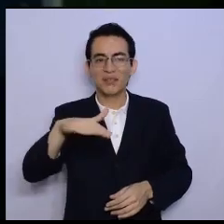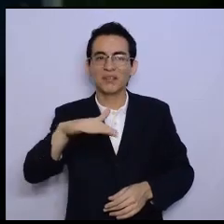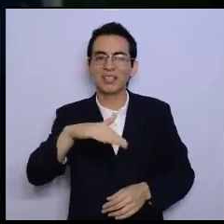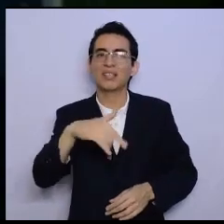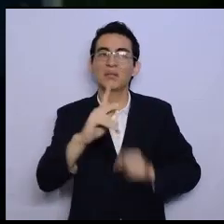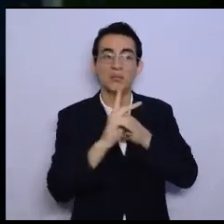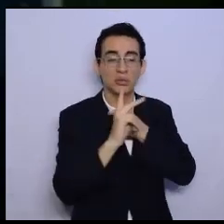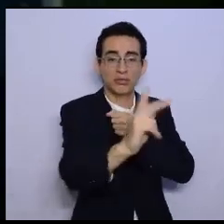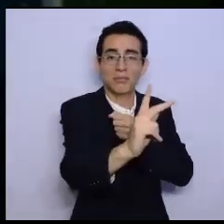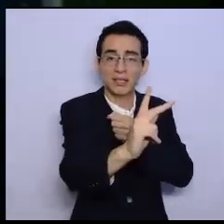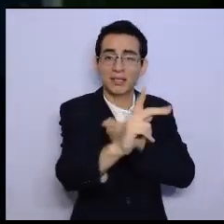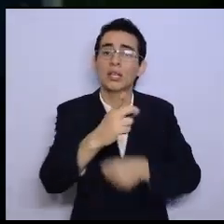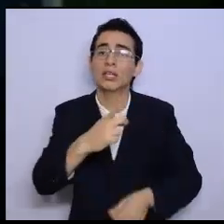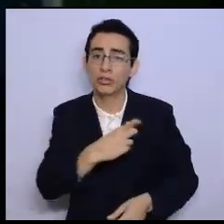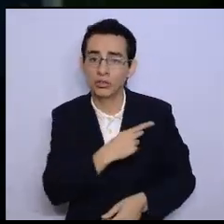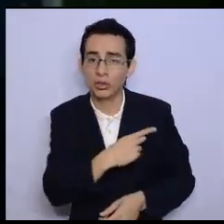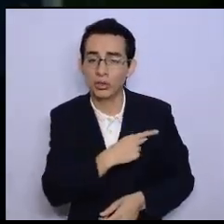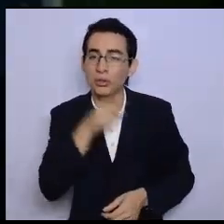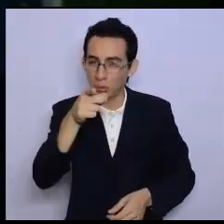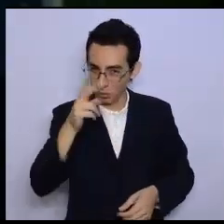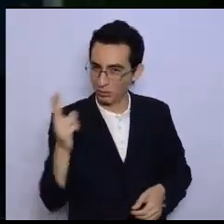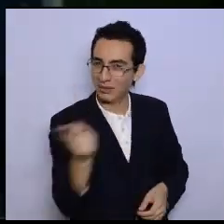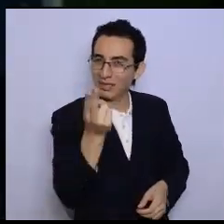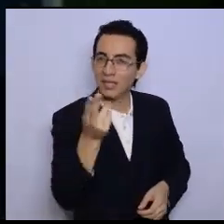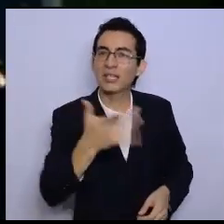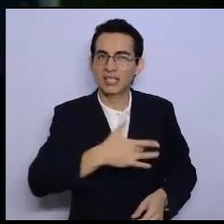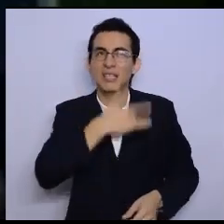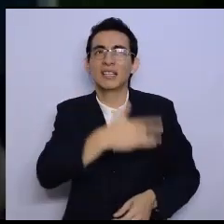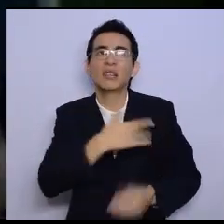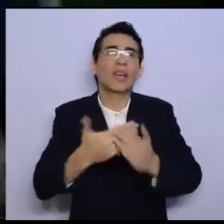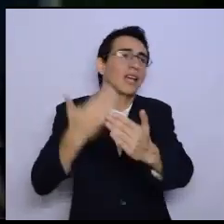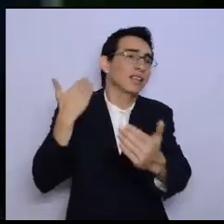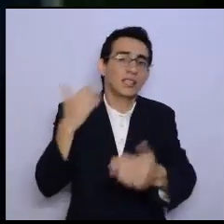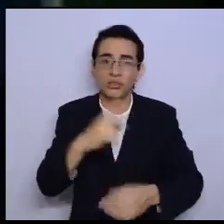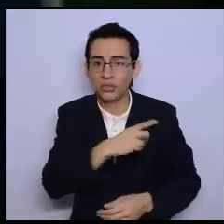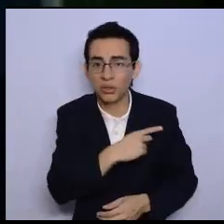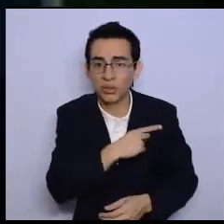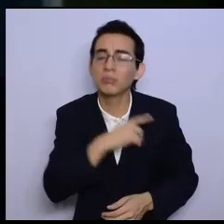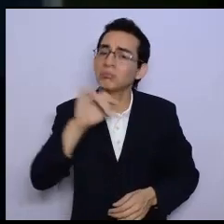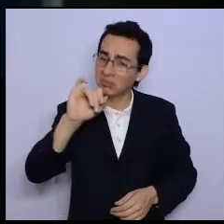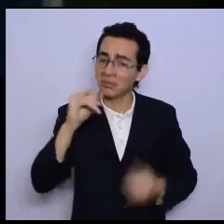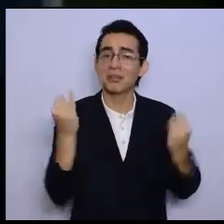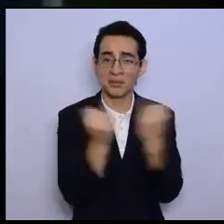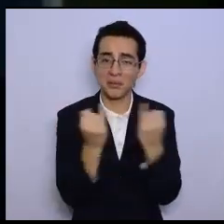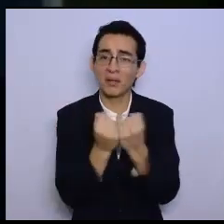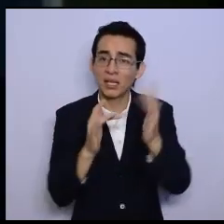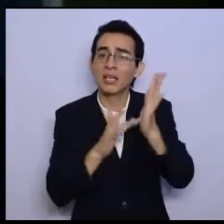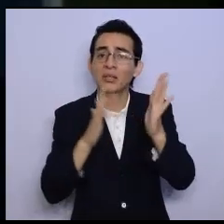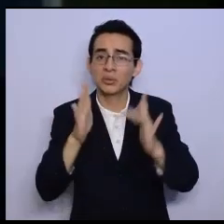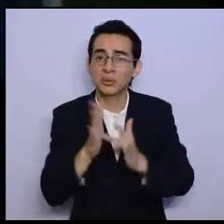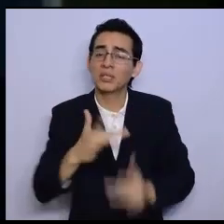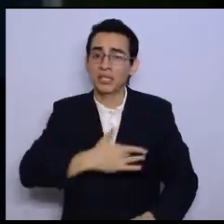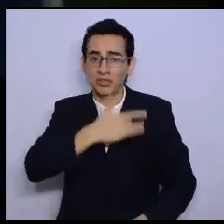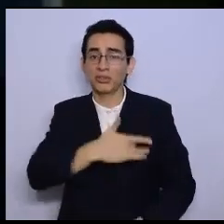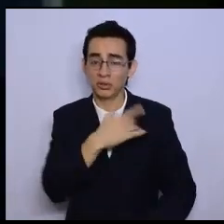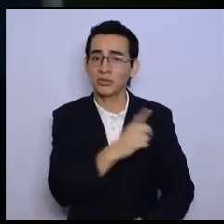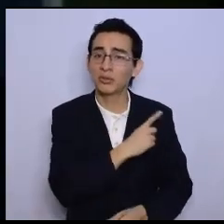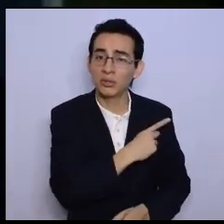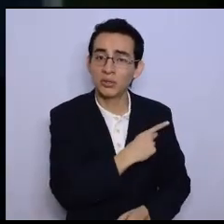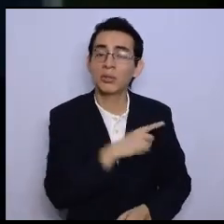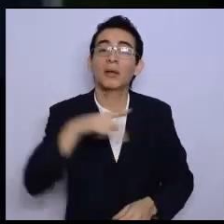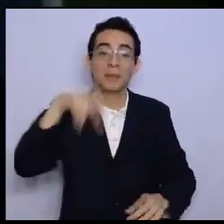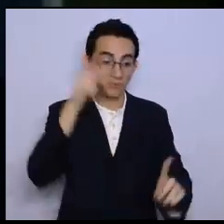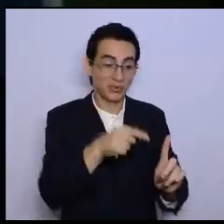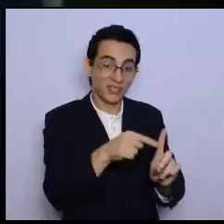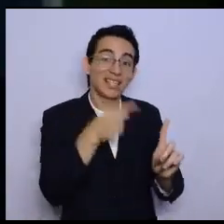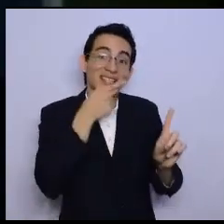Soledad. ¿Te has sentido solo alguna vez? Jesús también estuvo solo, se sintió solo. Pero mira el